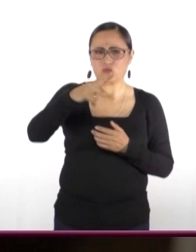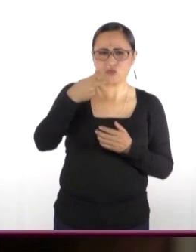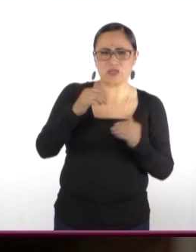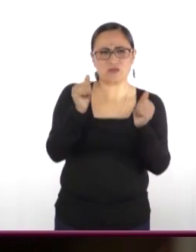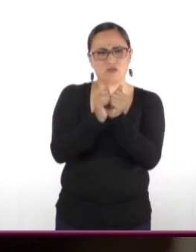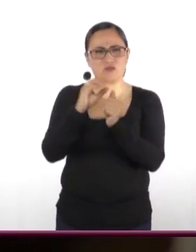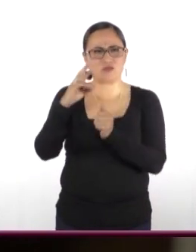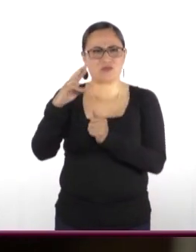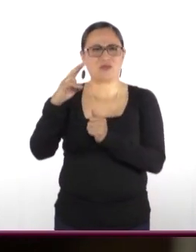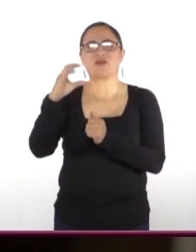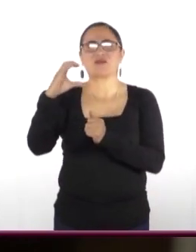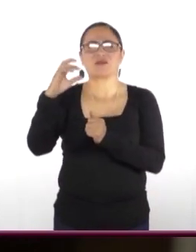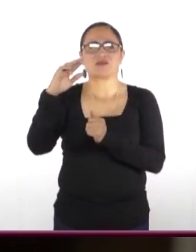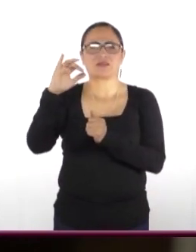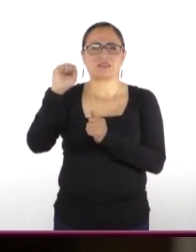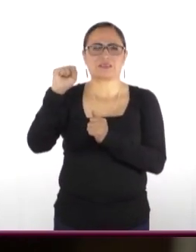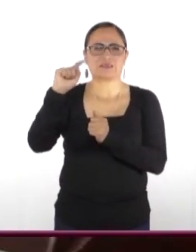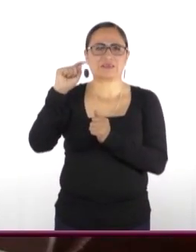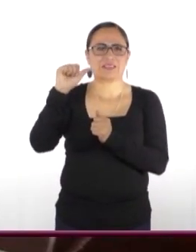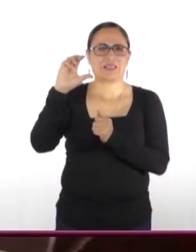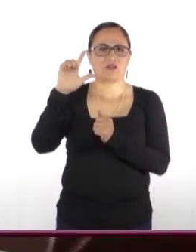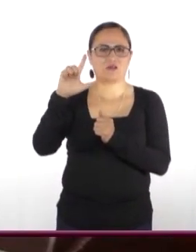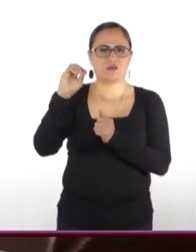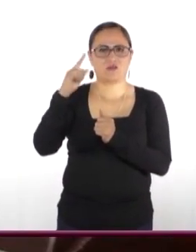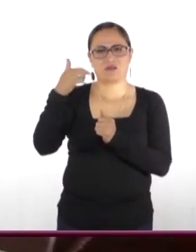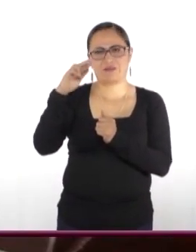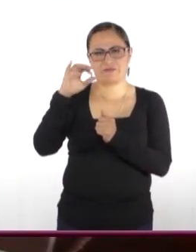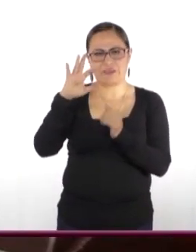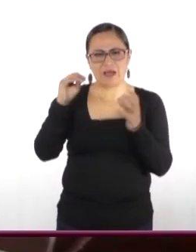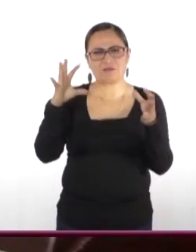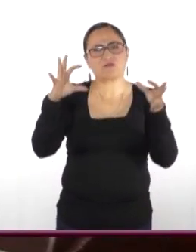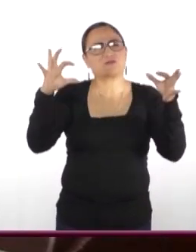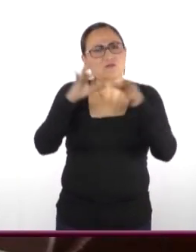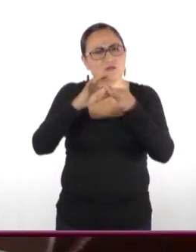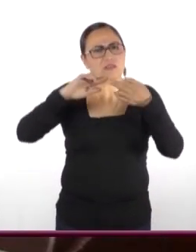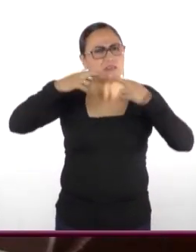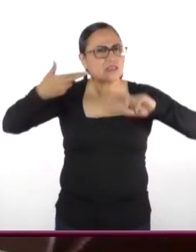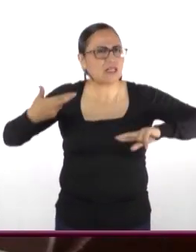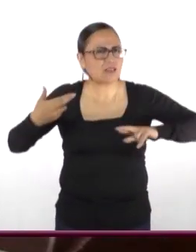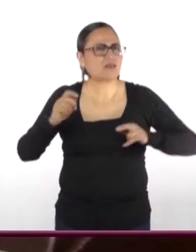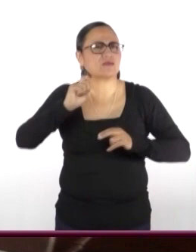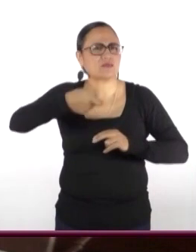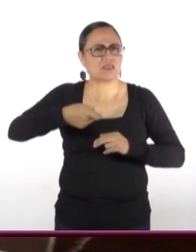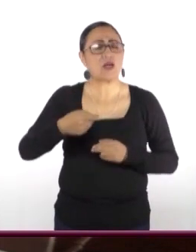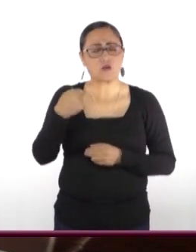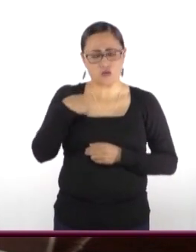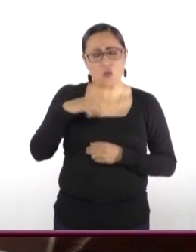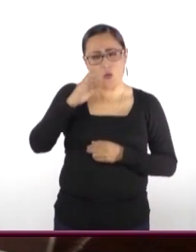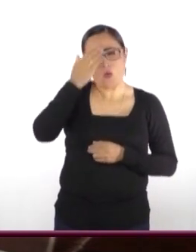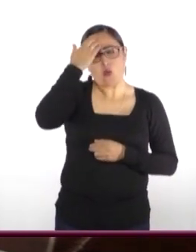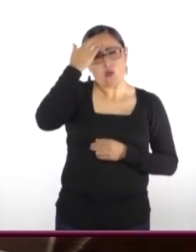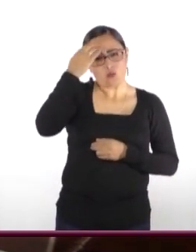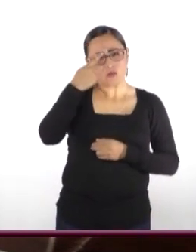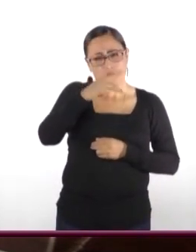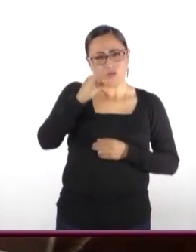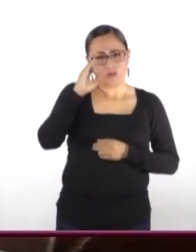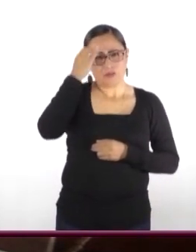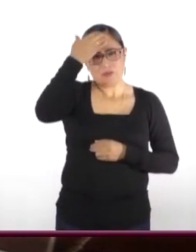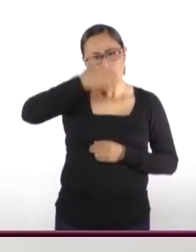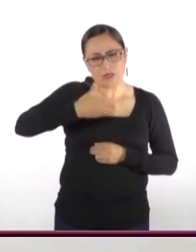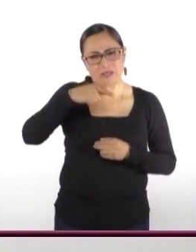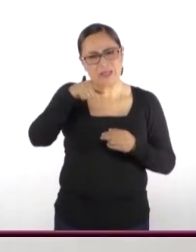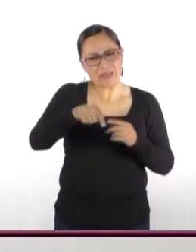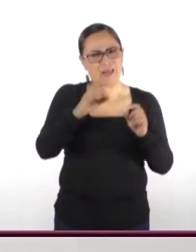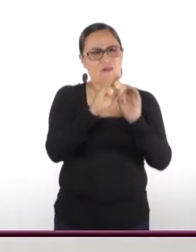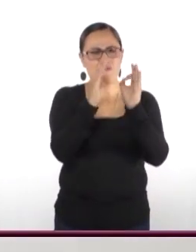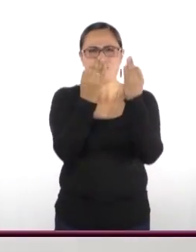las imágenes de él con la cristalografía? Pues mira, por lo que yo conozco de Escher y de sus